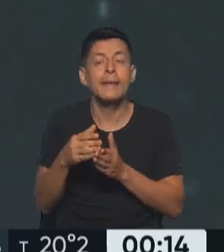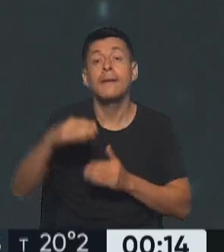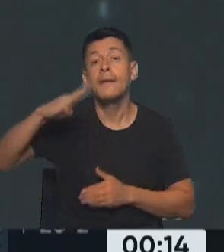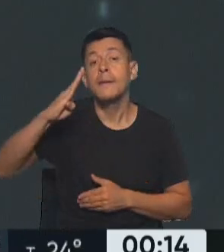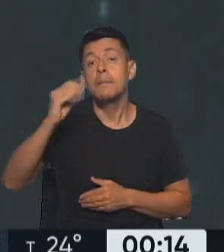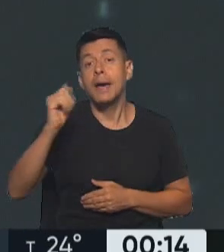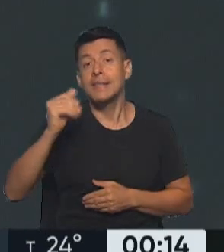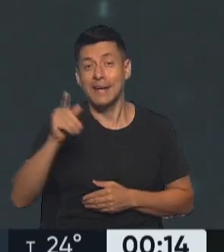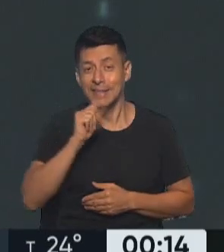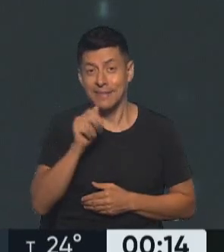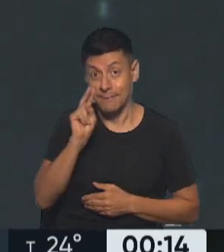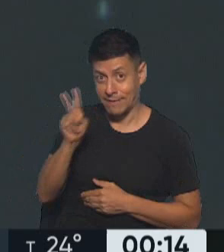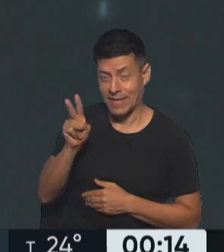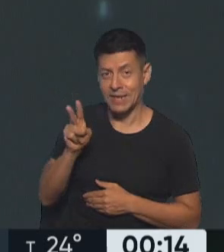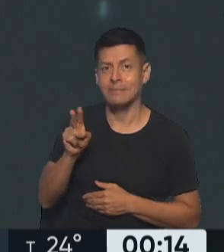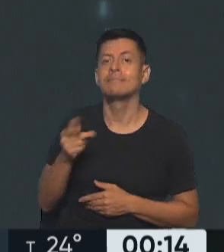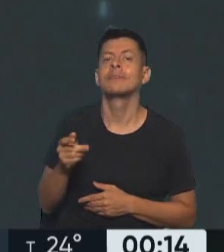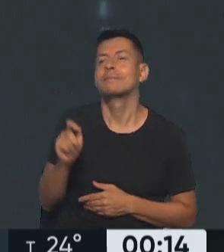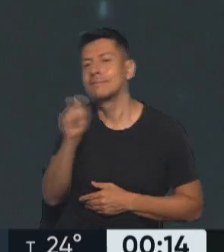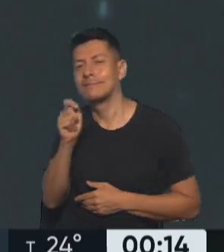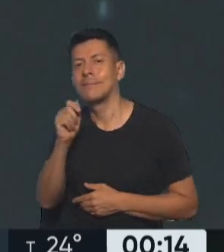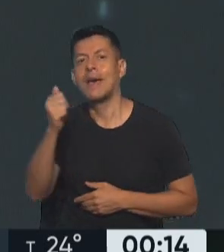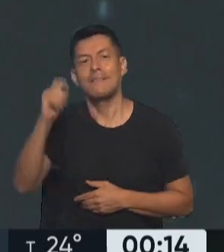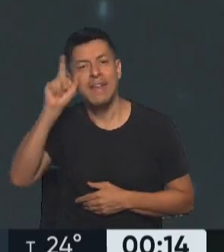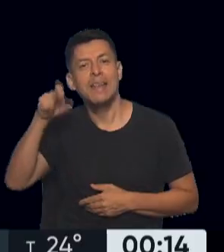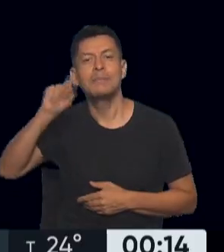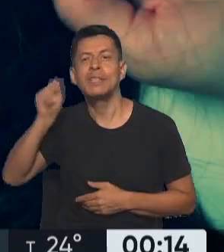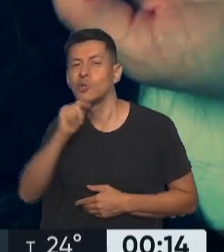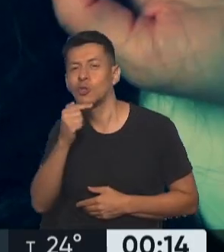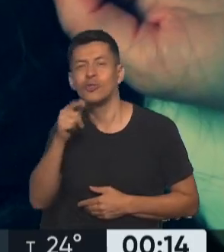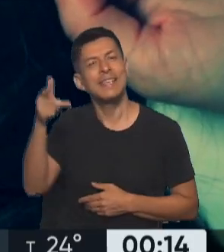medio. Así estuvimos compartiendo este momento con Abel Pintos y Francisca Valenzuela.